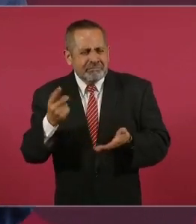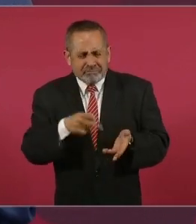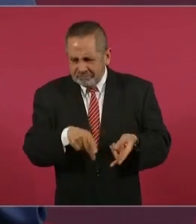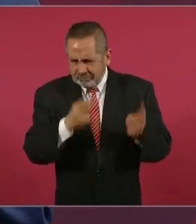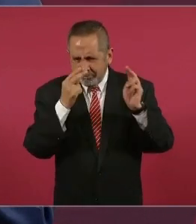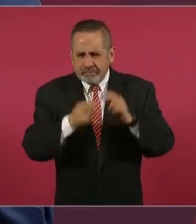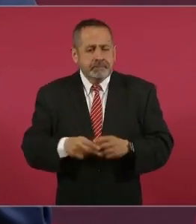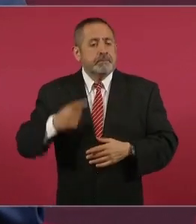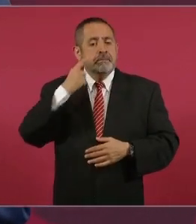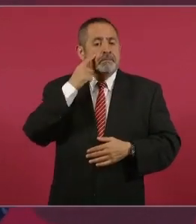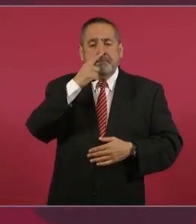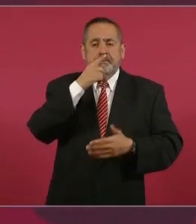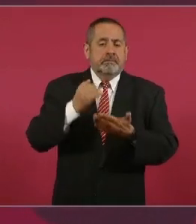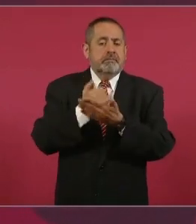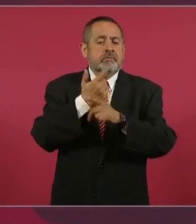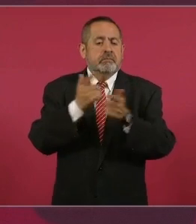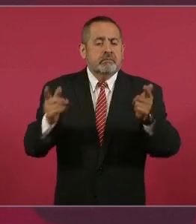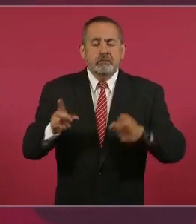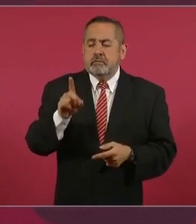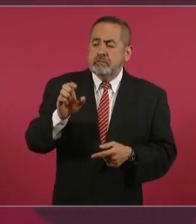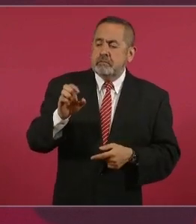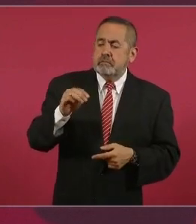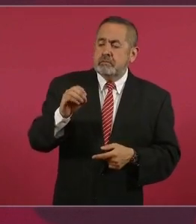democracia es